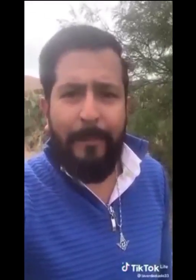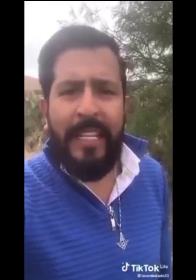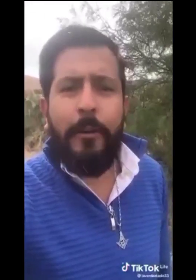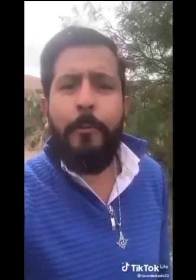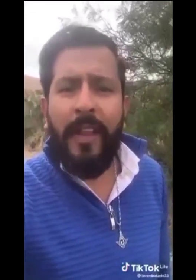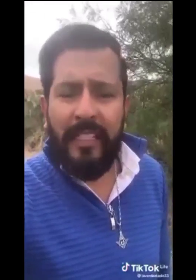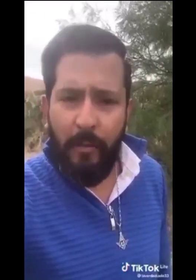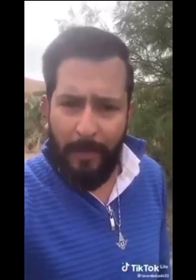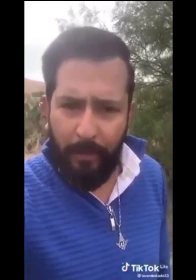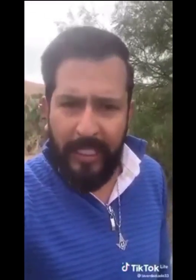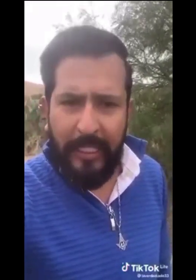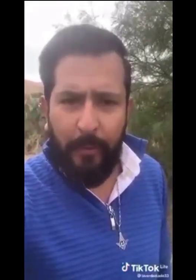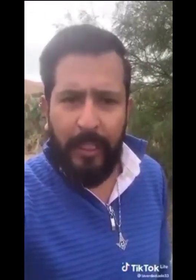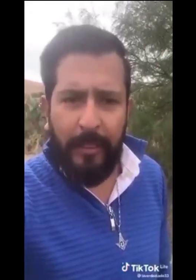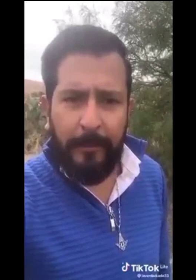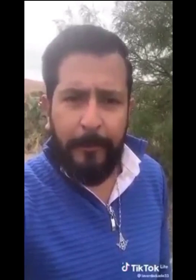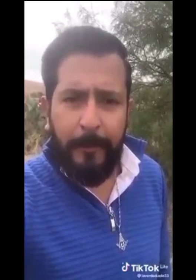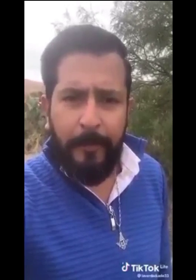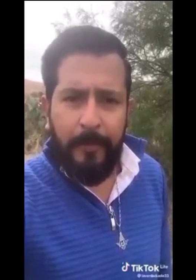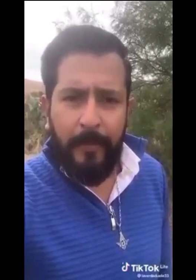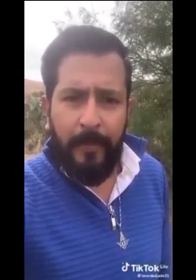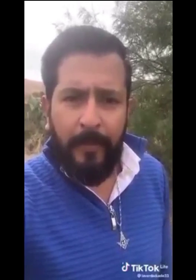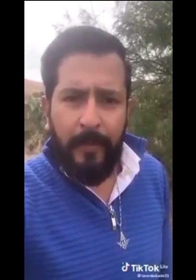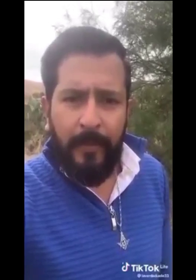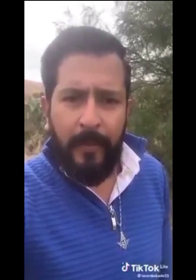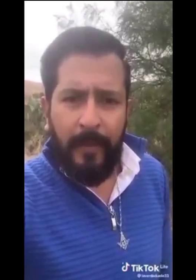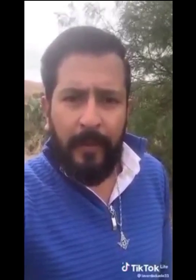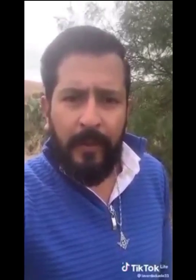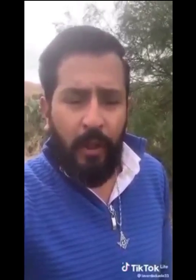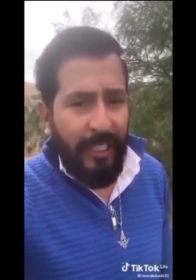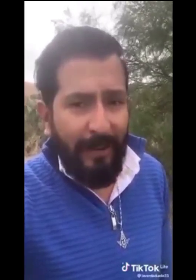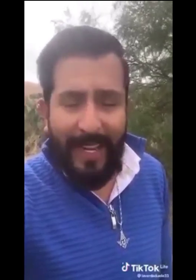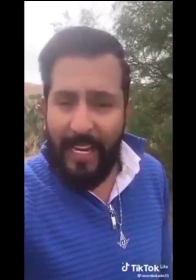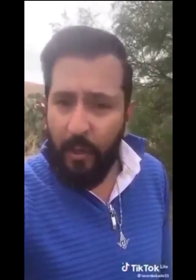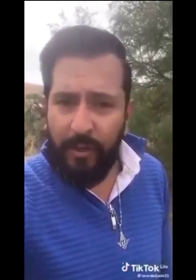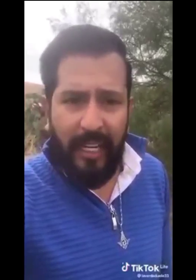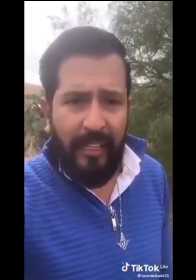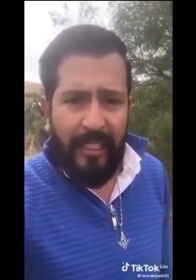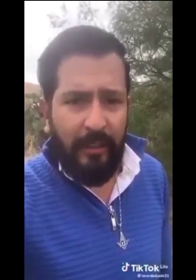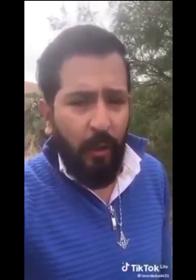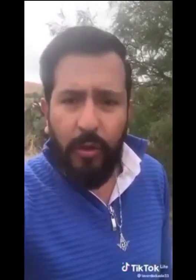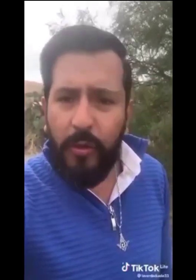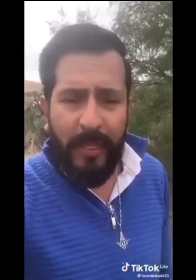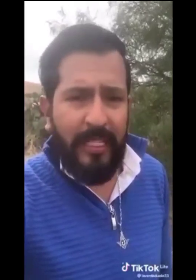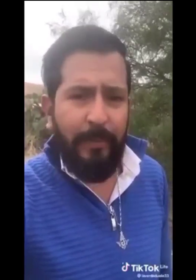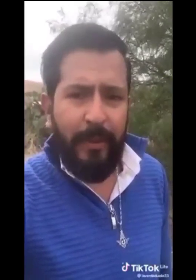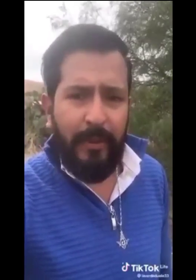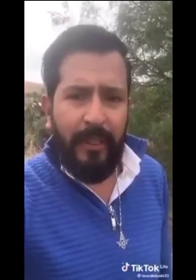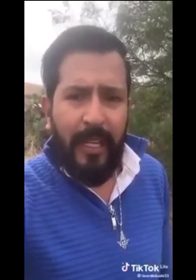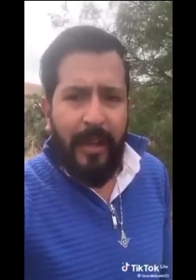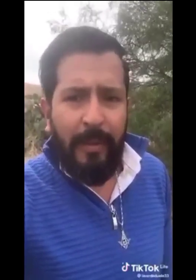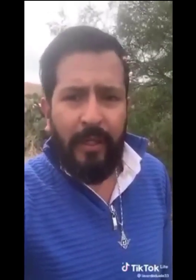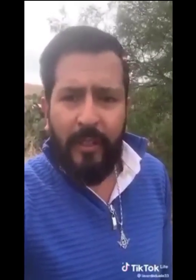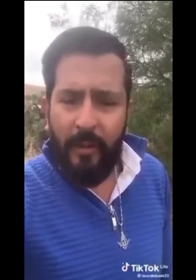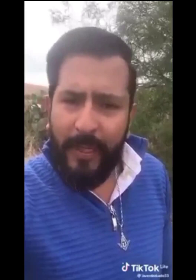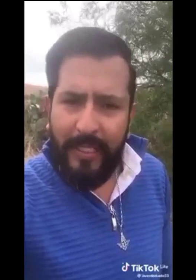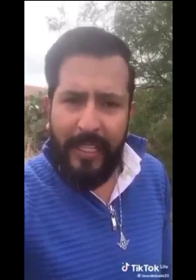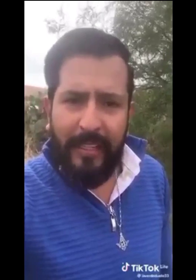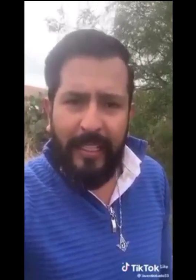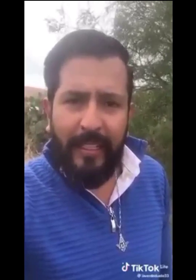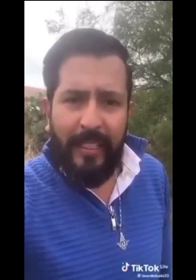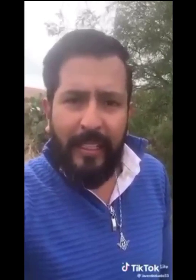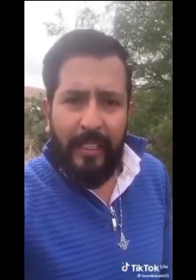más para que México pueda ser una potencia mundial. Yo sé que va en contra de todos sus principios, pero